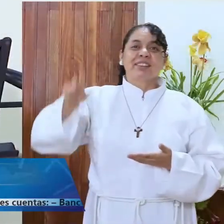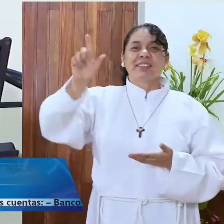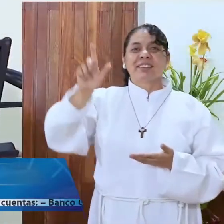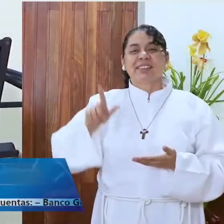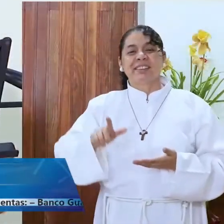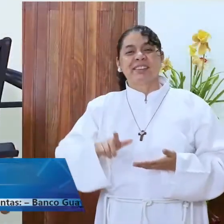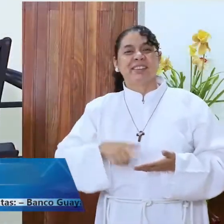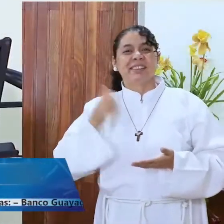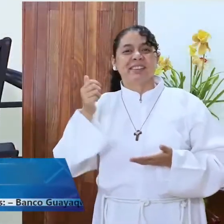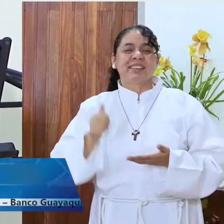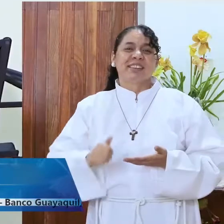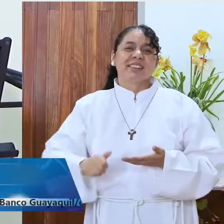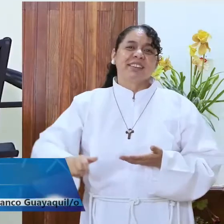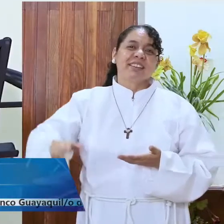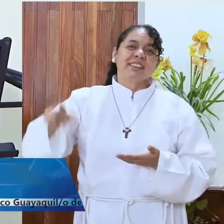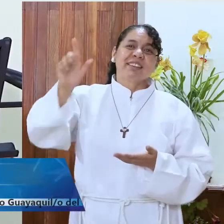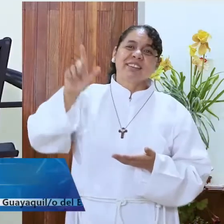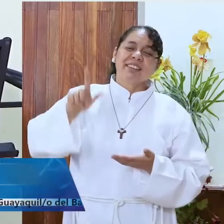aleluya